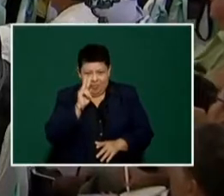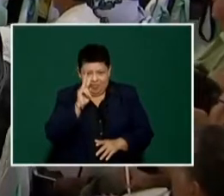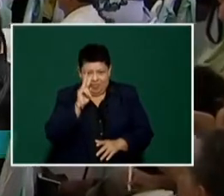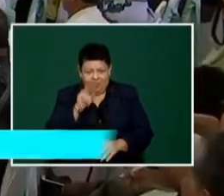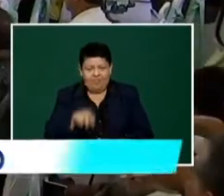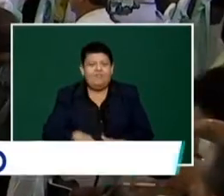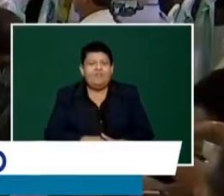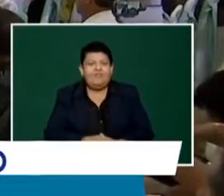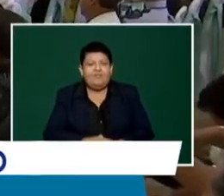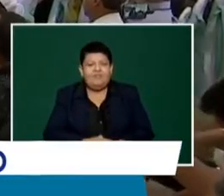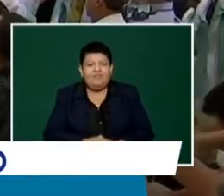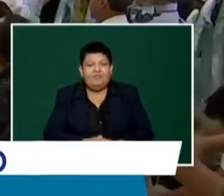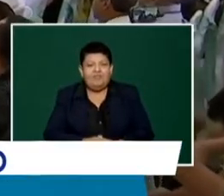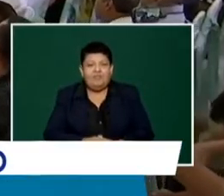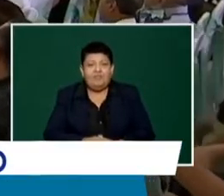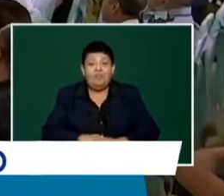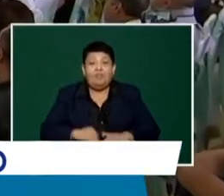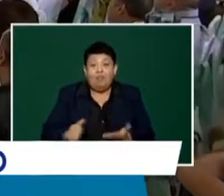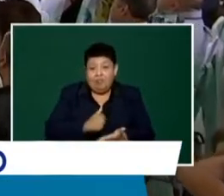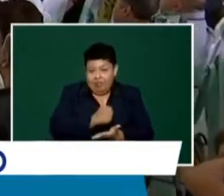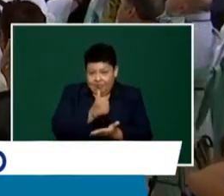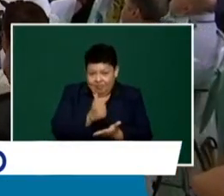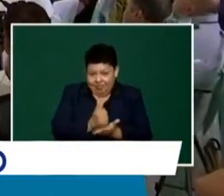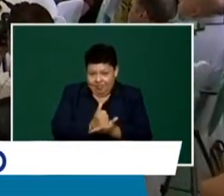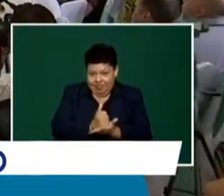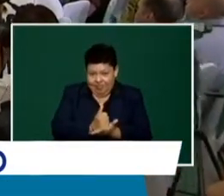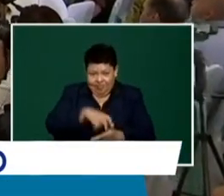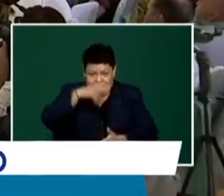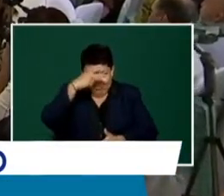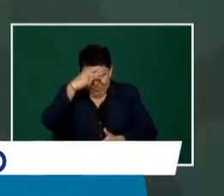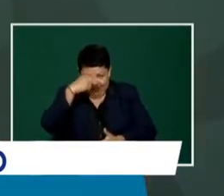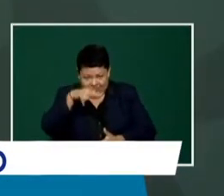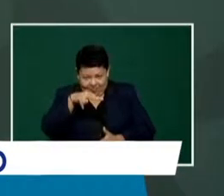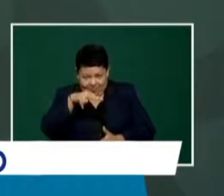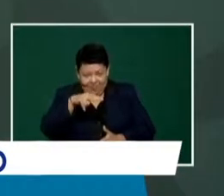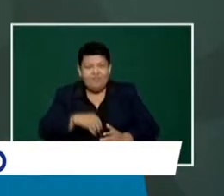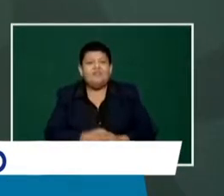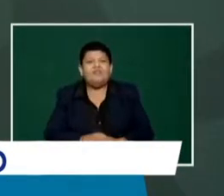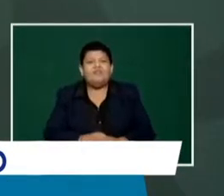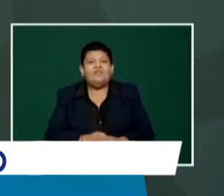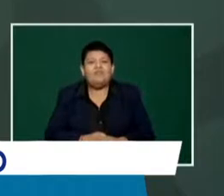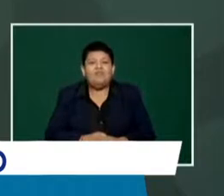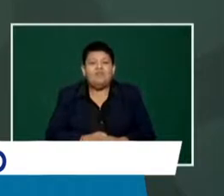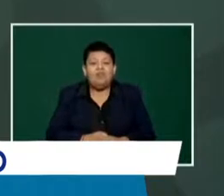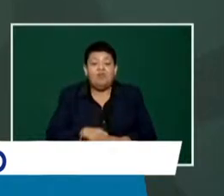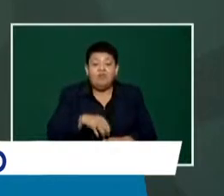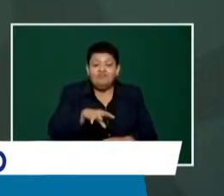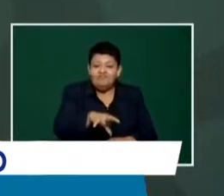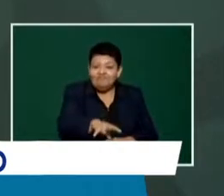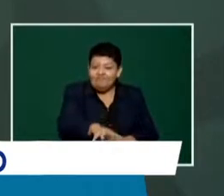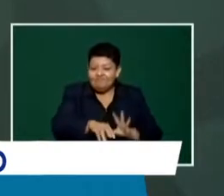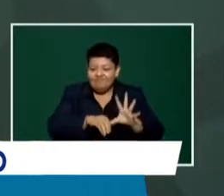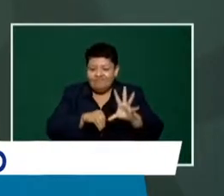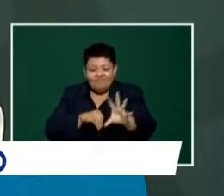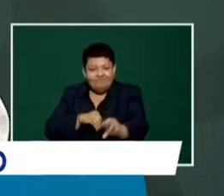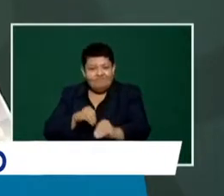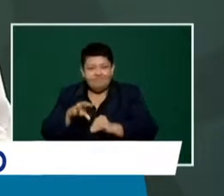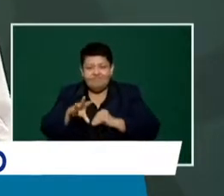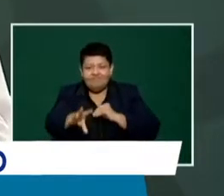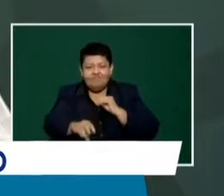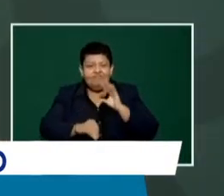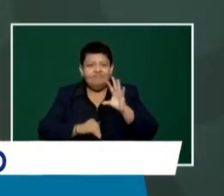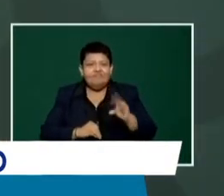la plena seguridad que el problema del sargazo en el caribe mexicano es un asunto que se va a resolver satisfactoriamente